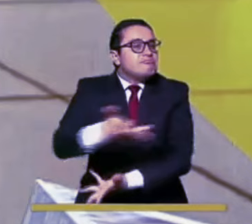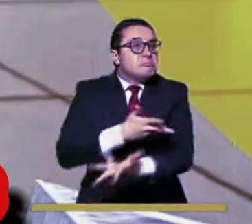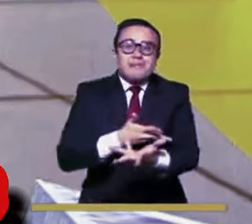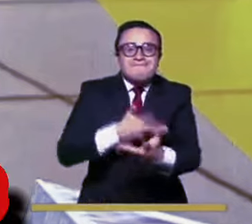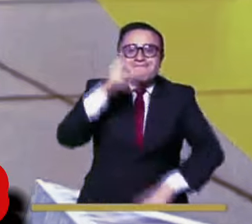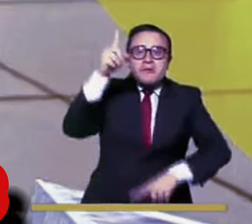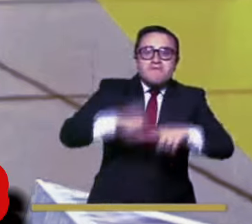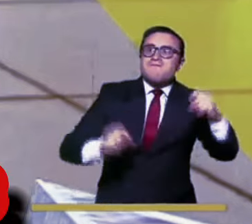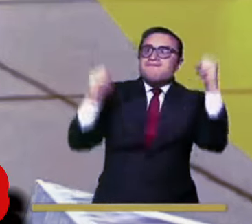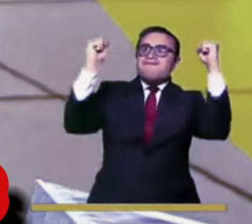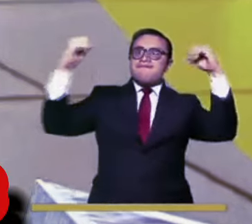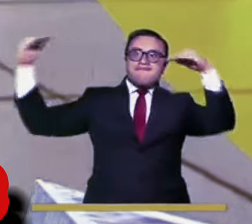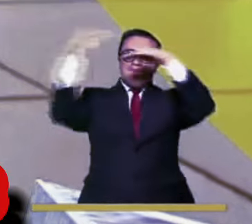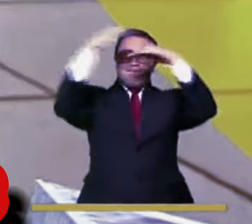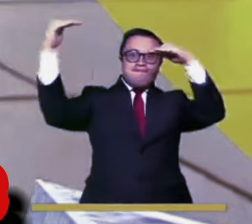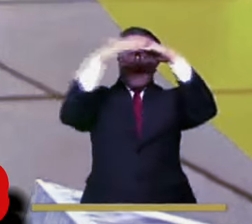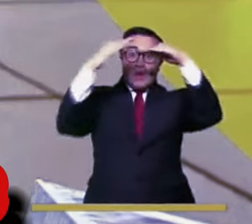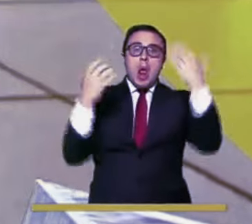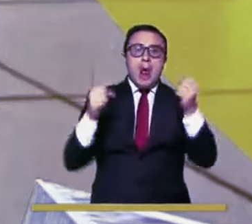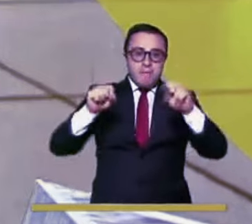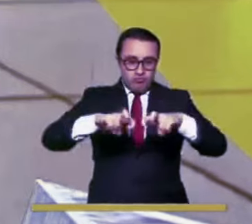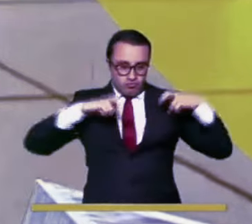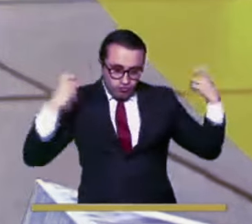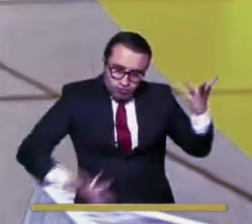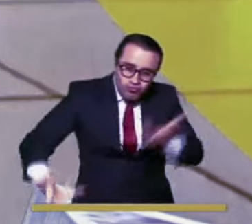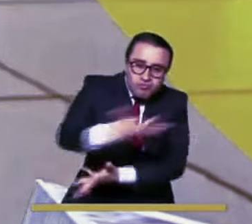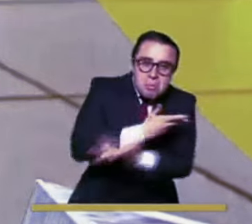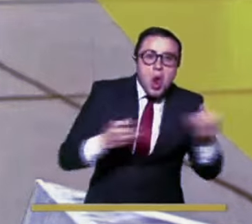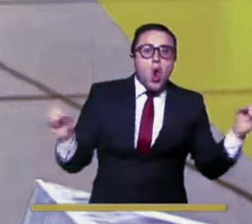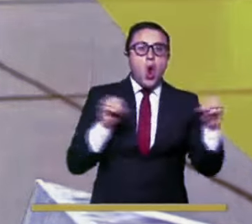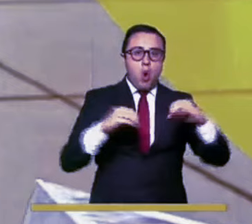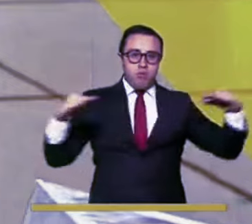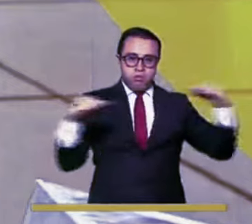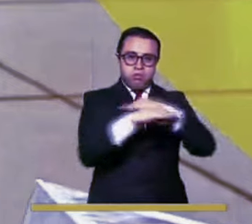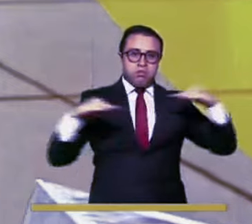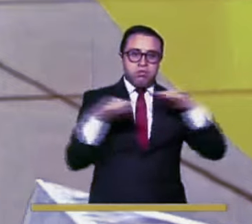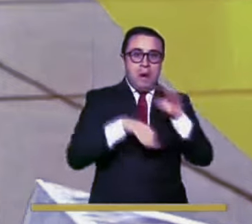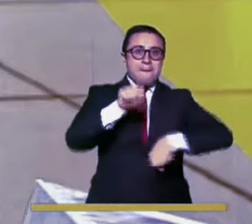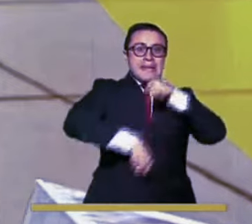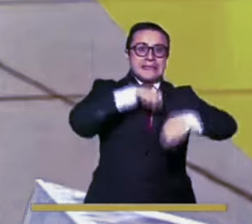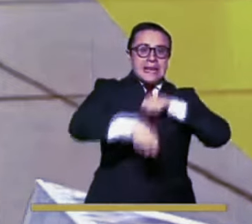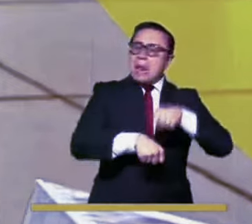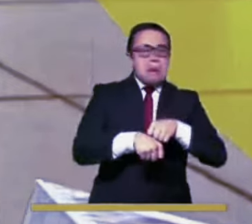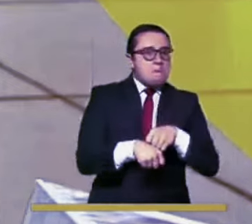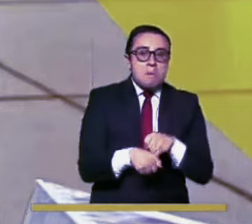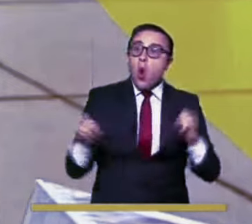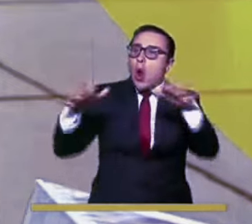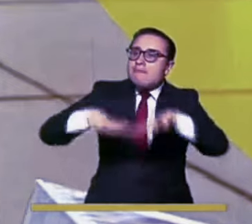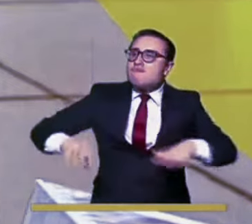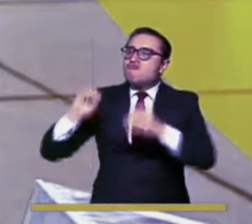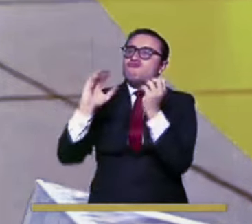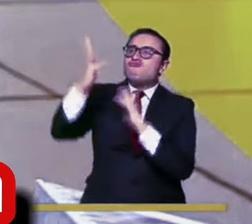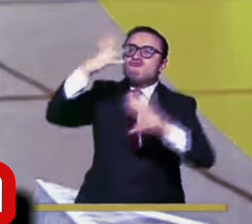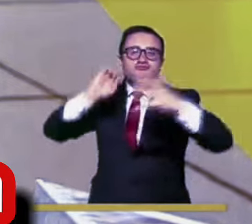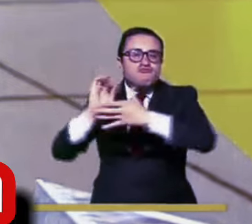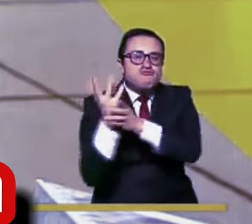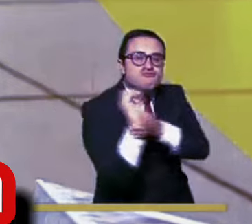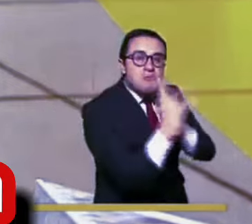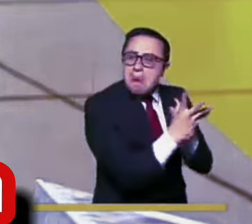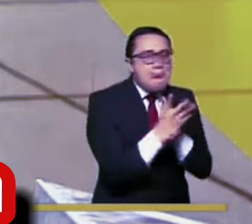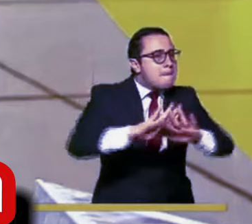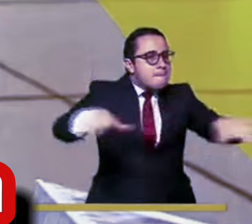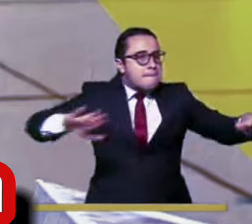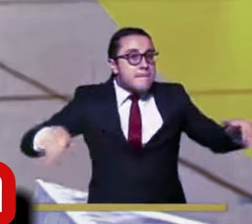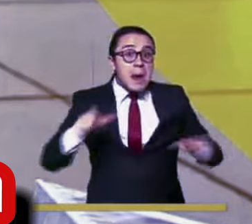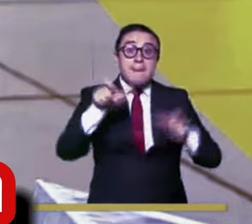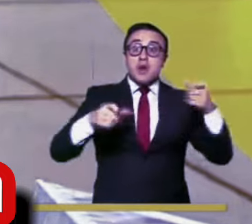ciudadanía. Habrá menos opciones de plazoletas, ciclorrutas, espacios verdes para el bienestar de las personas que habitan